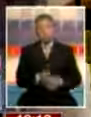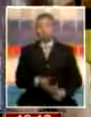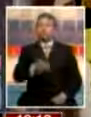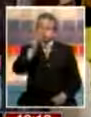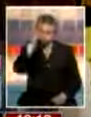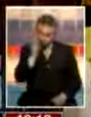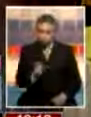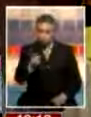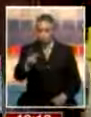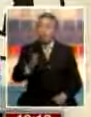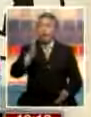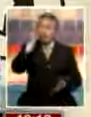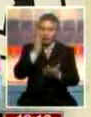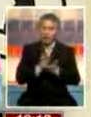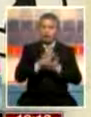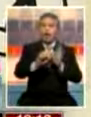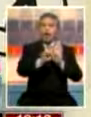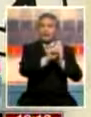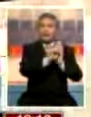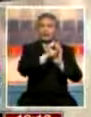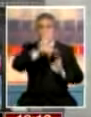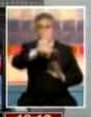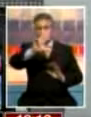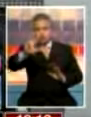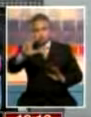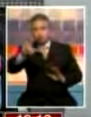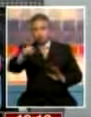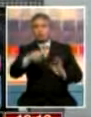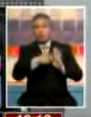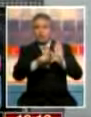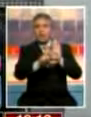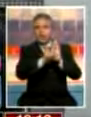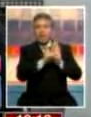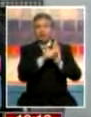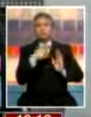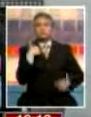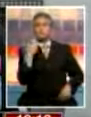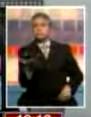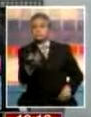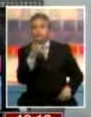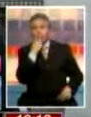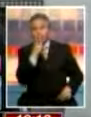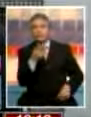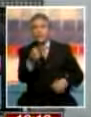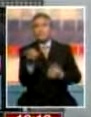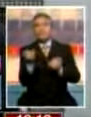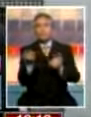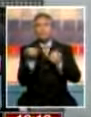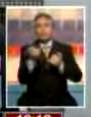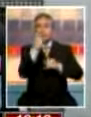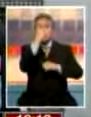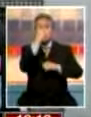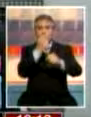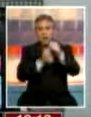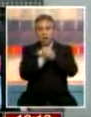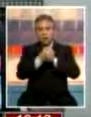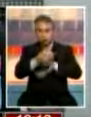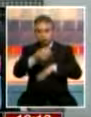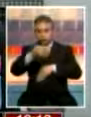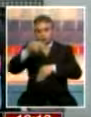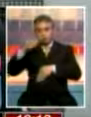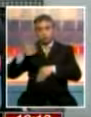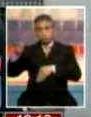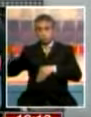están obligadas. ¿Sí? El artículo 58 de la Ley del Consumidor nos permite requerir esta información con un año de antigüedad y aquellas compañías que no